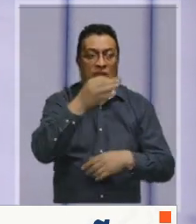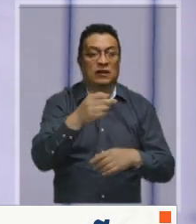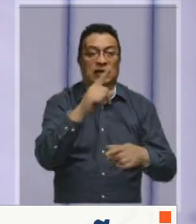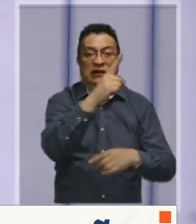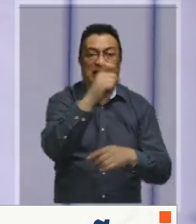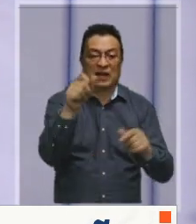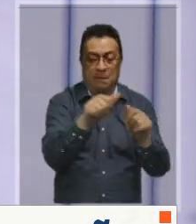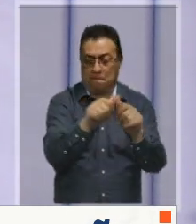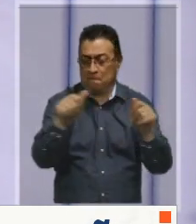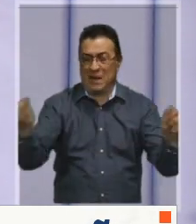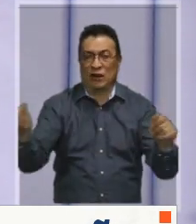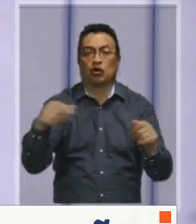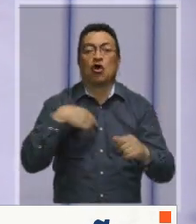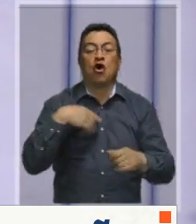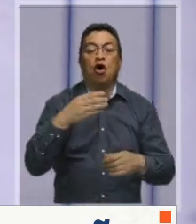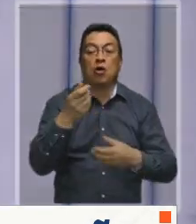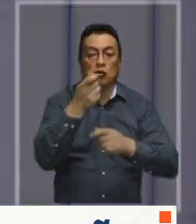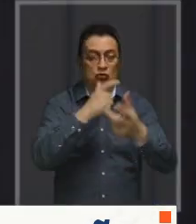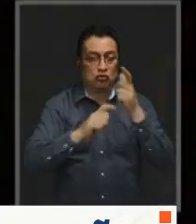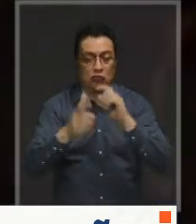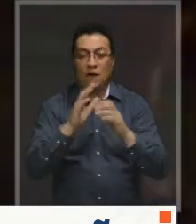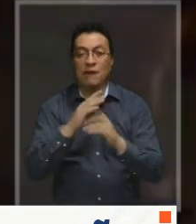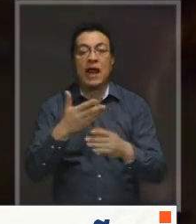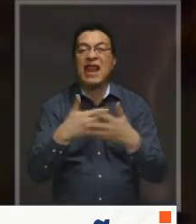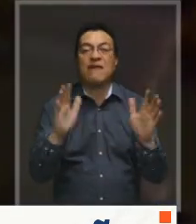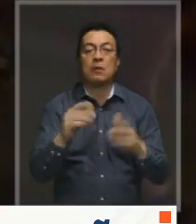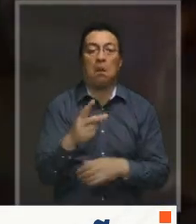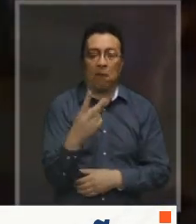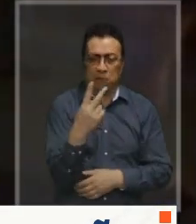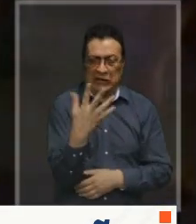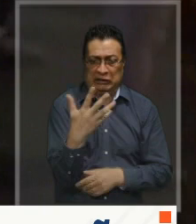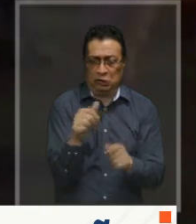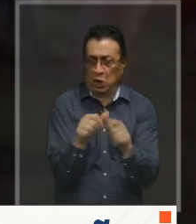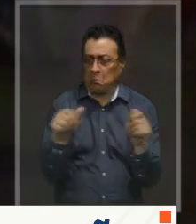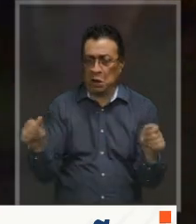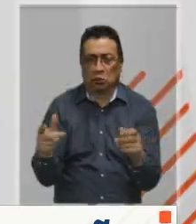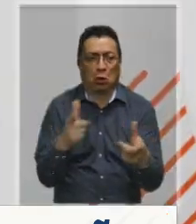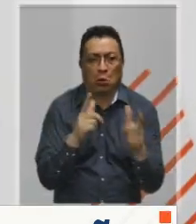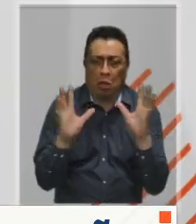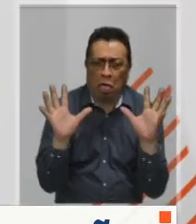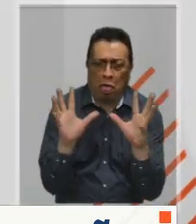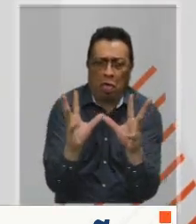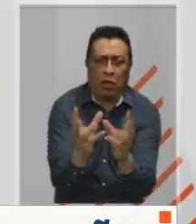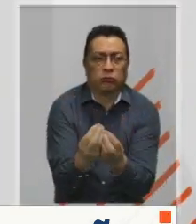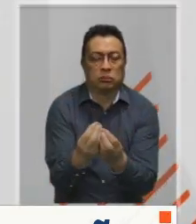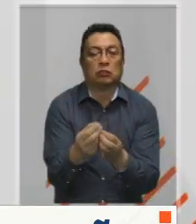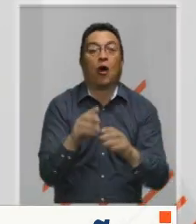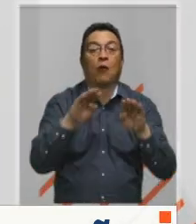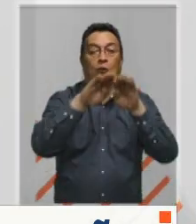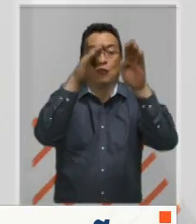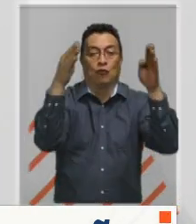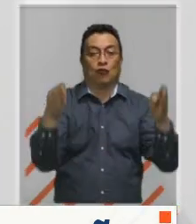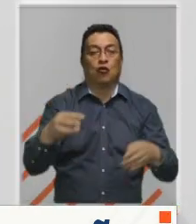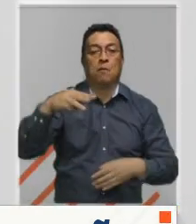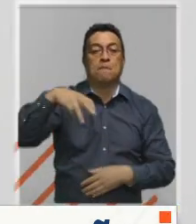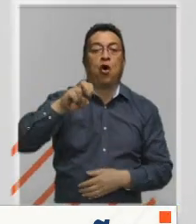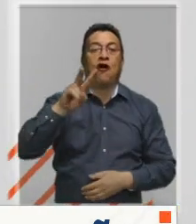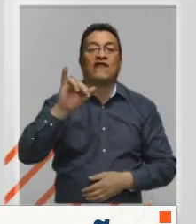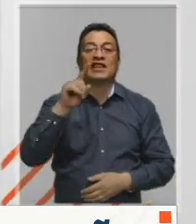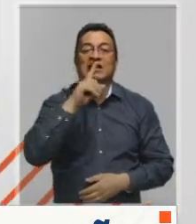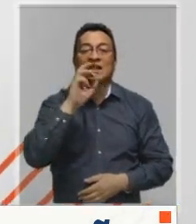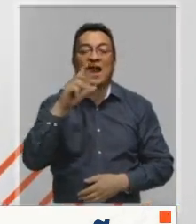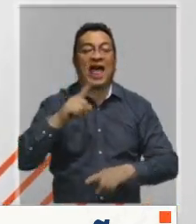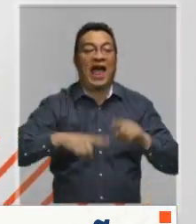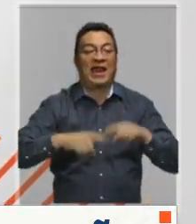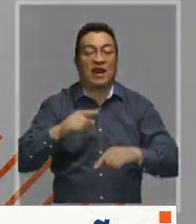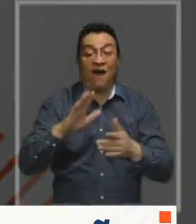libre, había 25 metros. Eran miles los que despedían el 2019 en el Movistar Arena. Asistieron a una fiesta que resultó